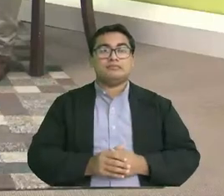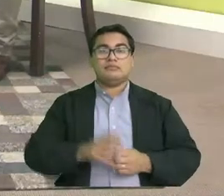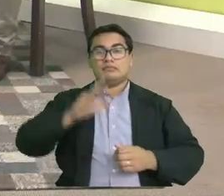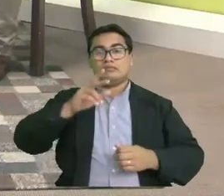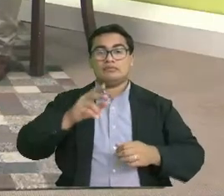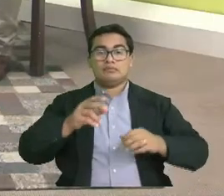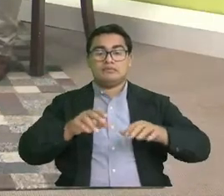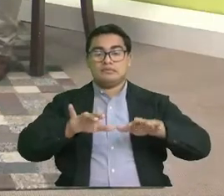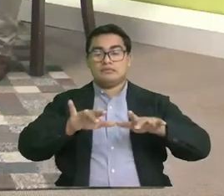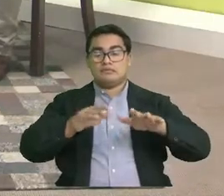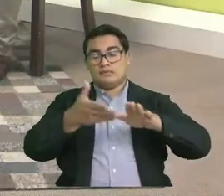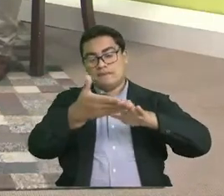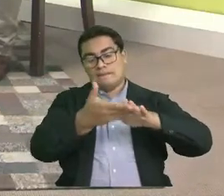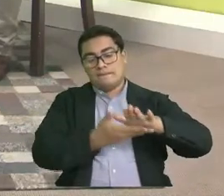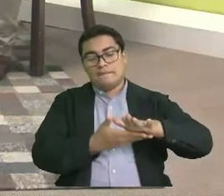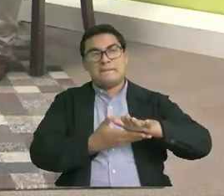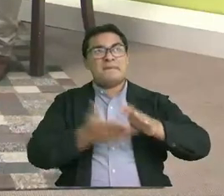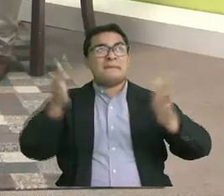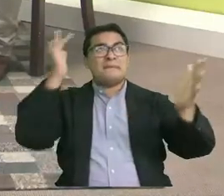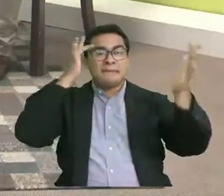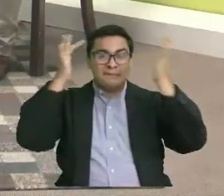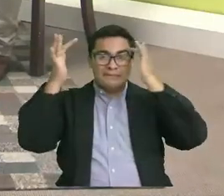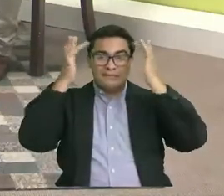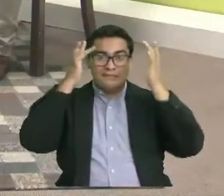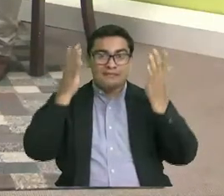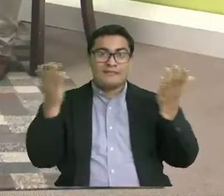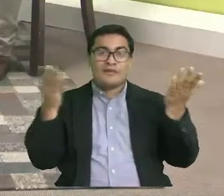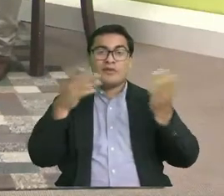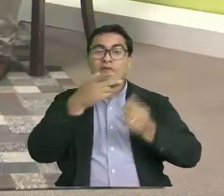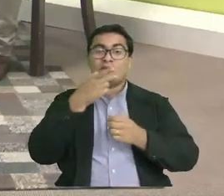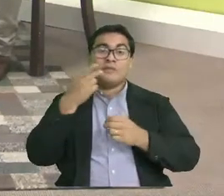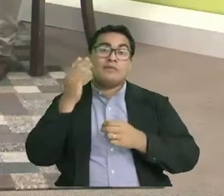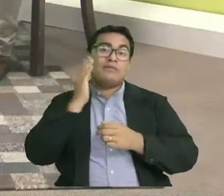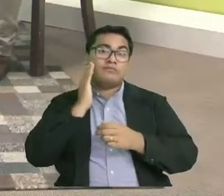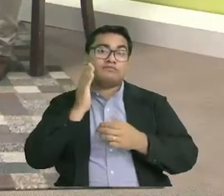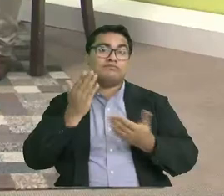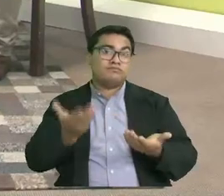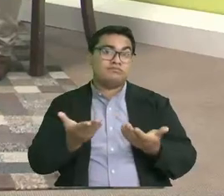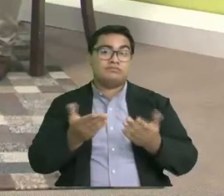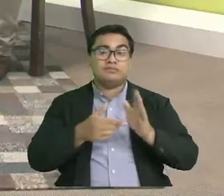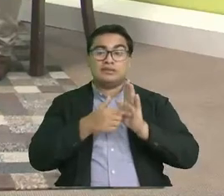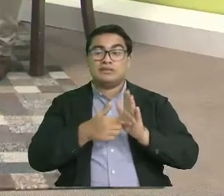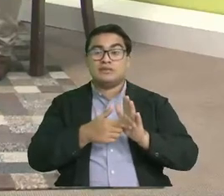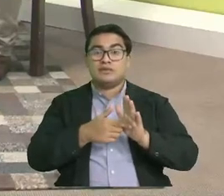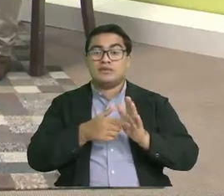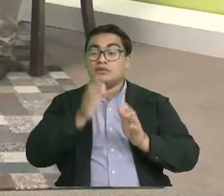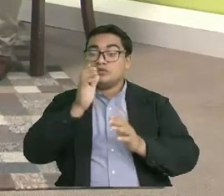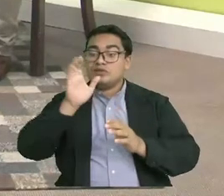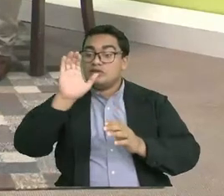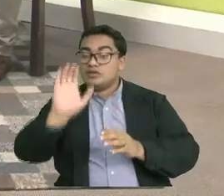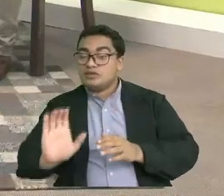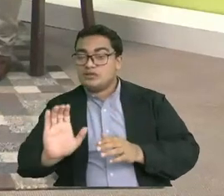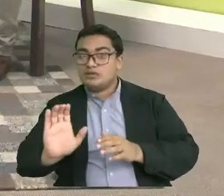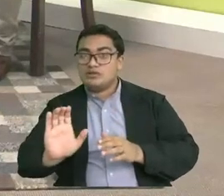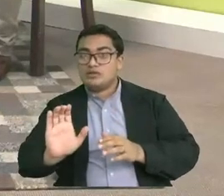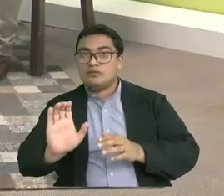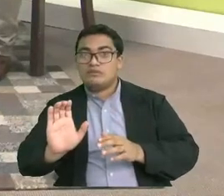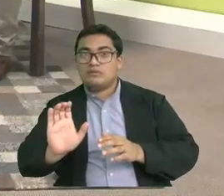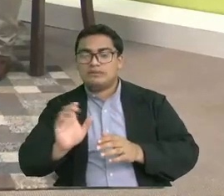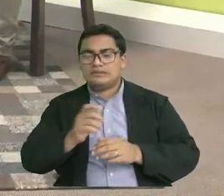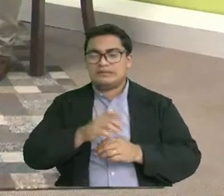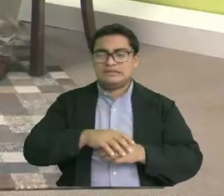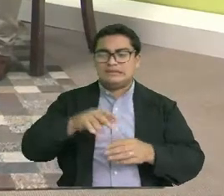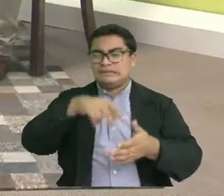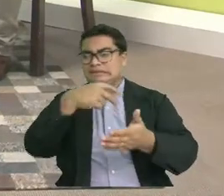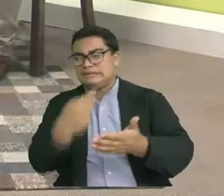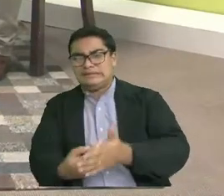plano lo vemos como una preocupación de los padres de familia. Cuando el niño está creciendo, observan que se